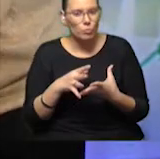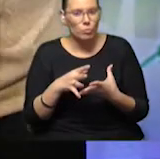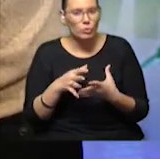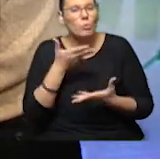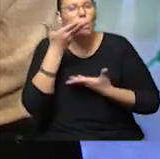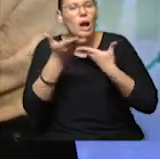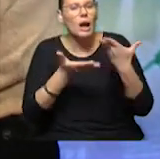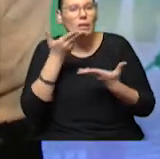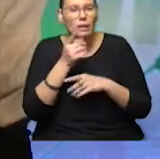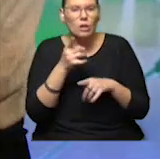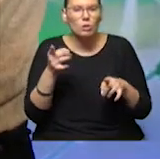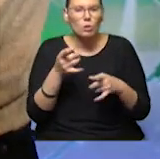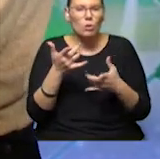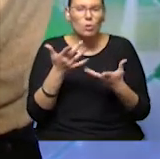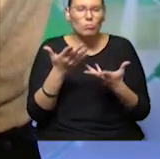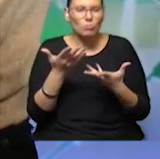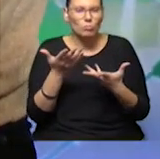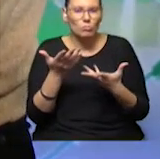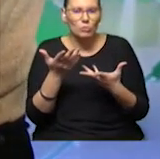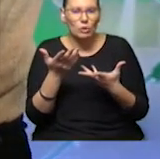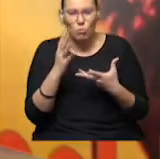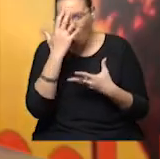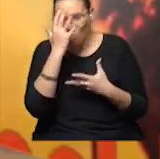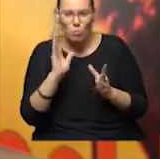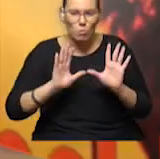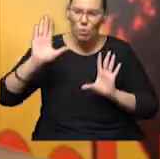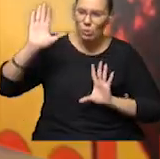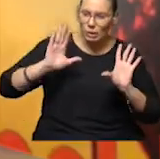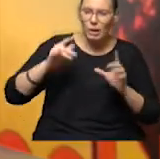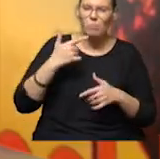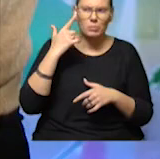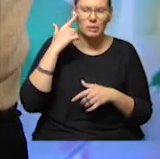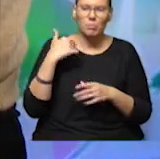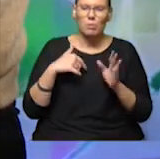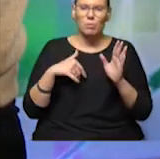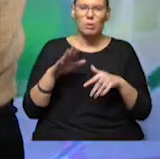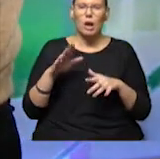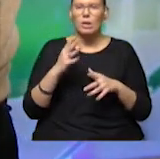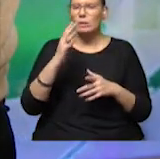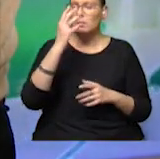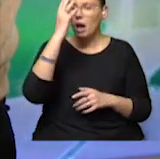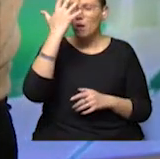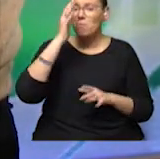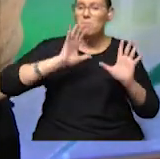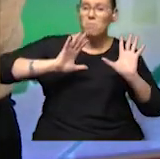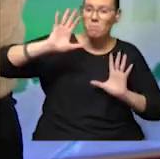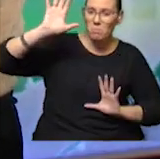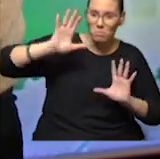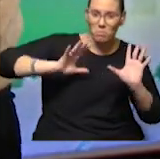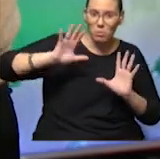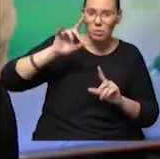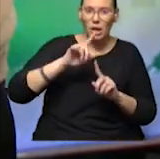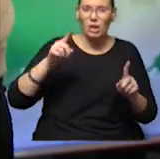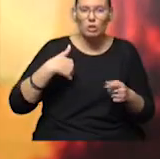de cantarlo algo no está tan presente, o te han dicho que sí. Nos pareció como que el mundo de la murga y todo no lo encontramos tan ahí,